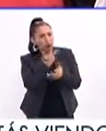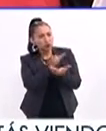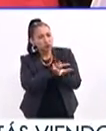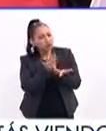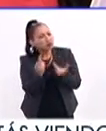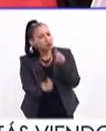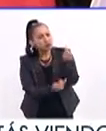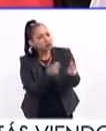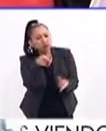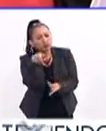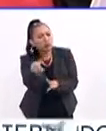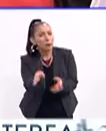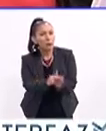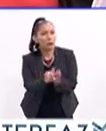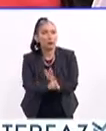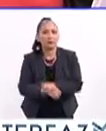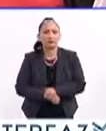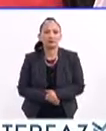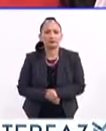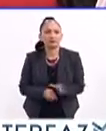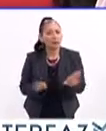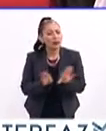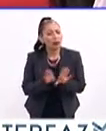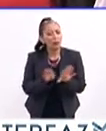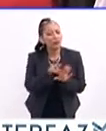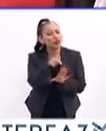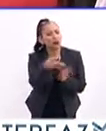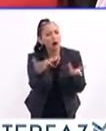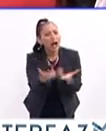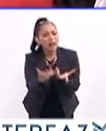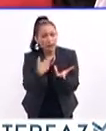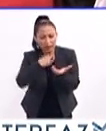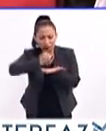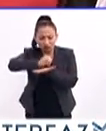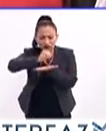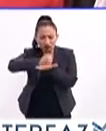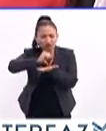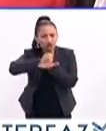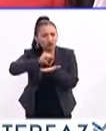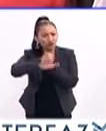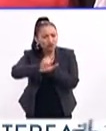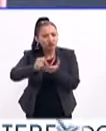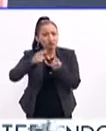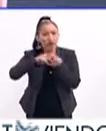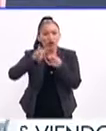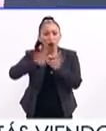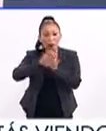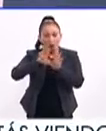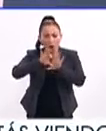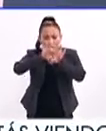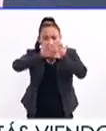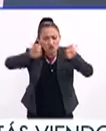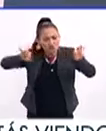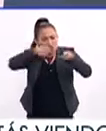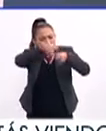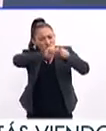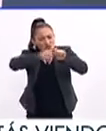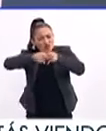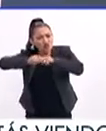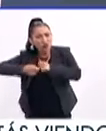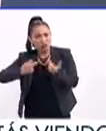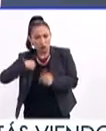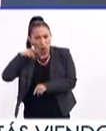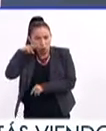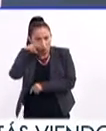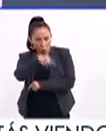goce de preguntarles, por ejemplo, ¿cómo hacen una escobetilla de zacatón? ¿Cómo hacen una fibra? ¿Cómo lo obtienen? Yo